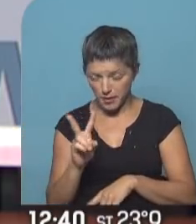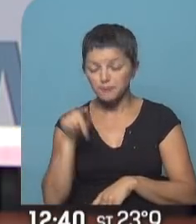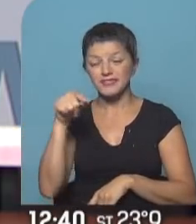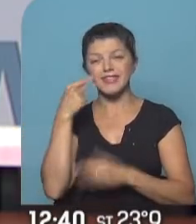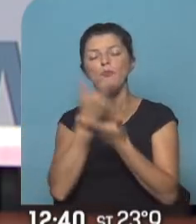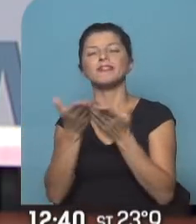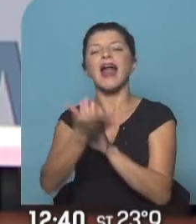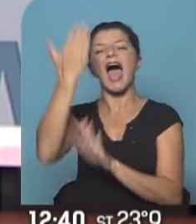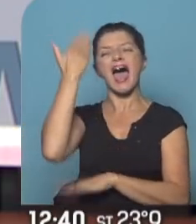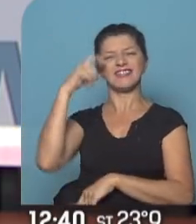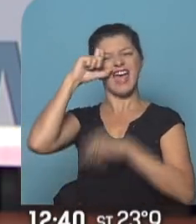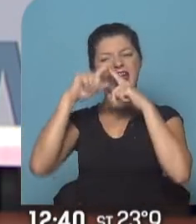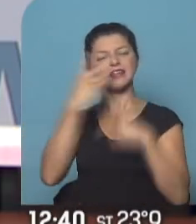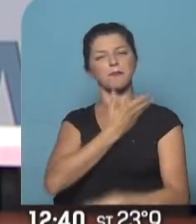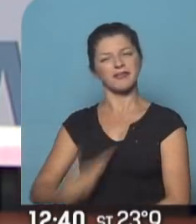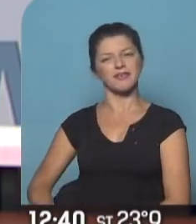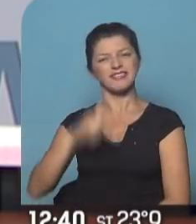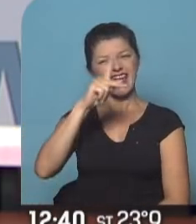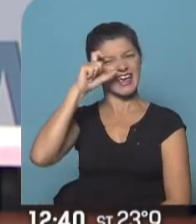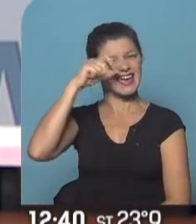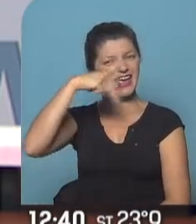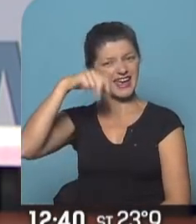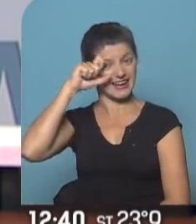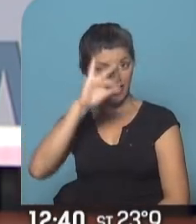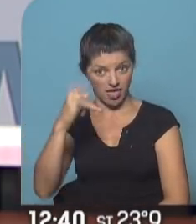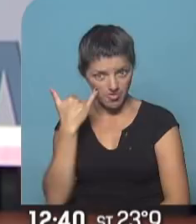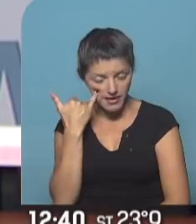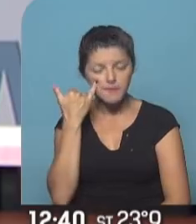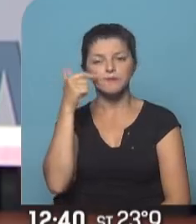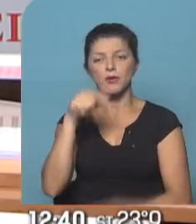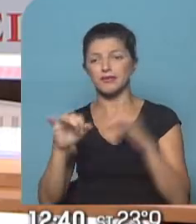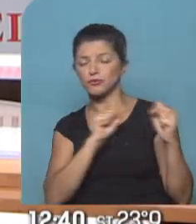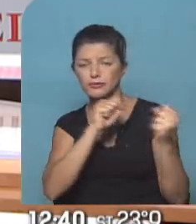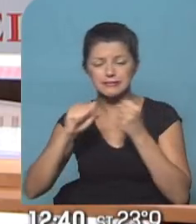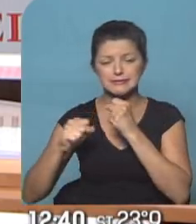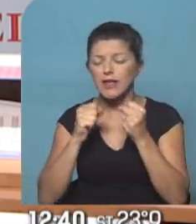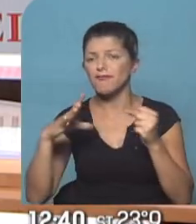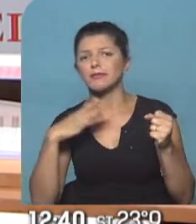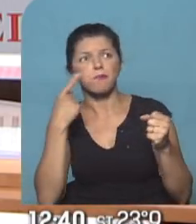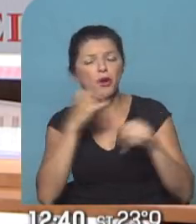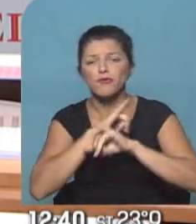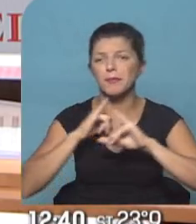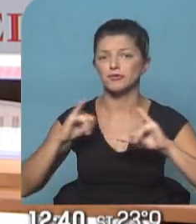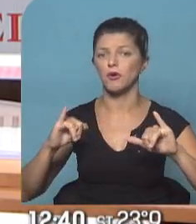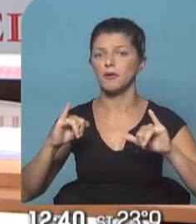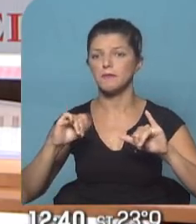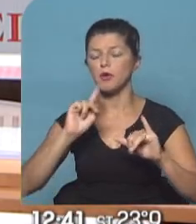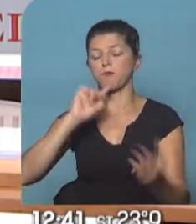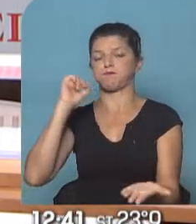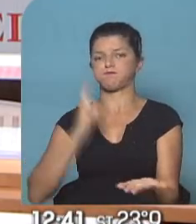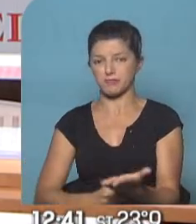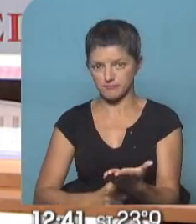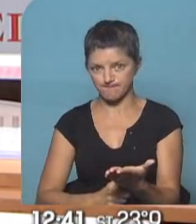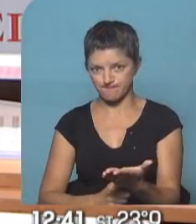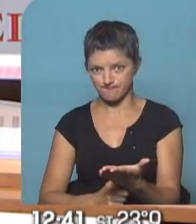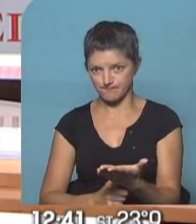Kennedy toma decisiones en un momento de mucha confusión, de información incompleta y de mucha presión, de una manera muy racional,